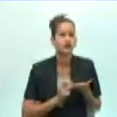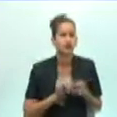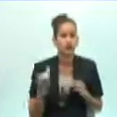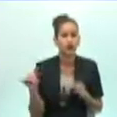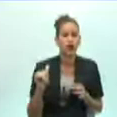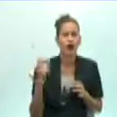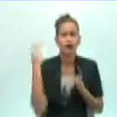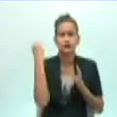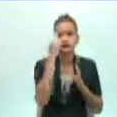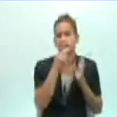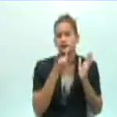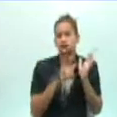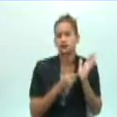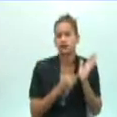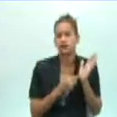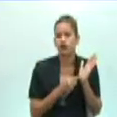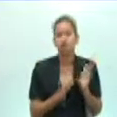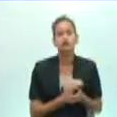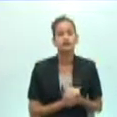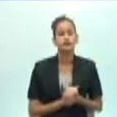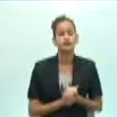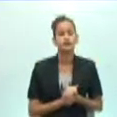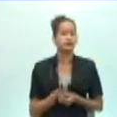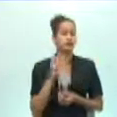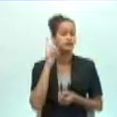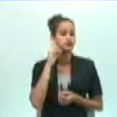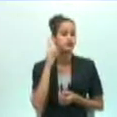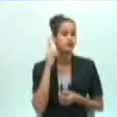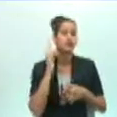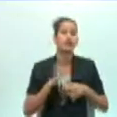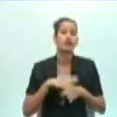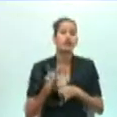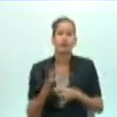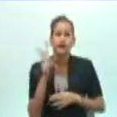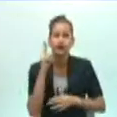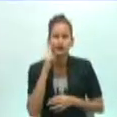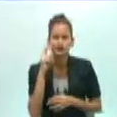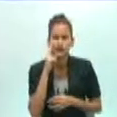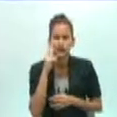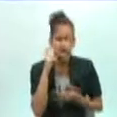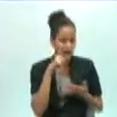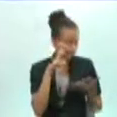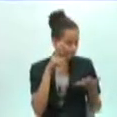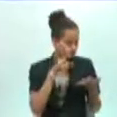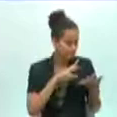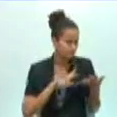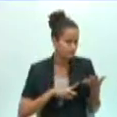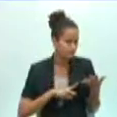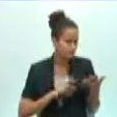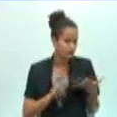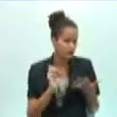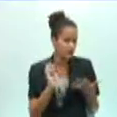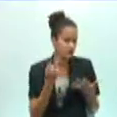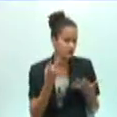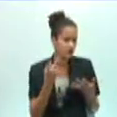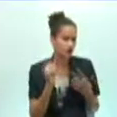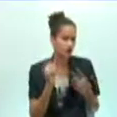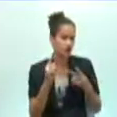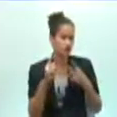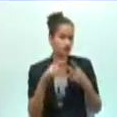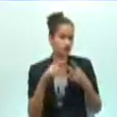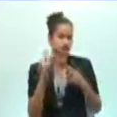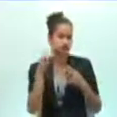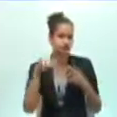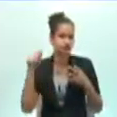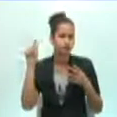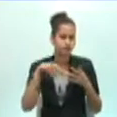Recordemos entonces, ya después de reconocer, de revisar qué es la segunda respuesta a la correcta, vamos